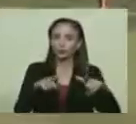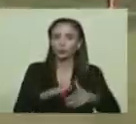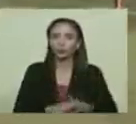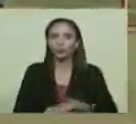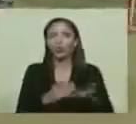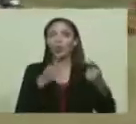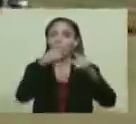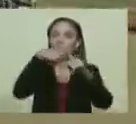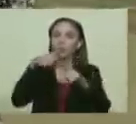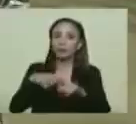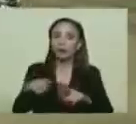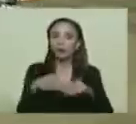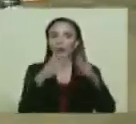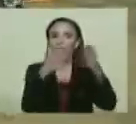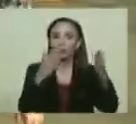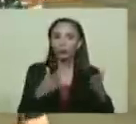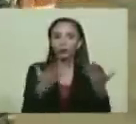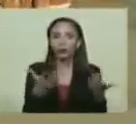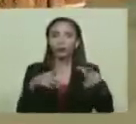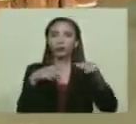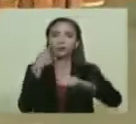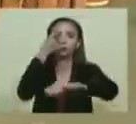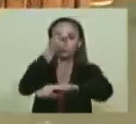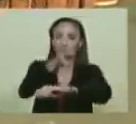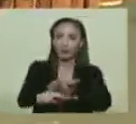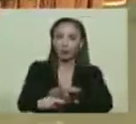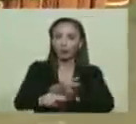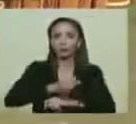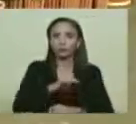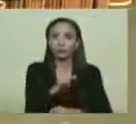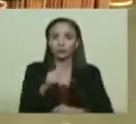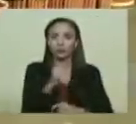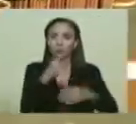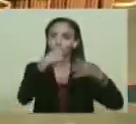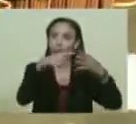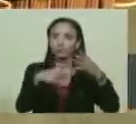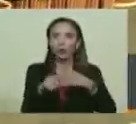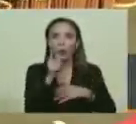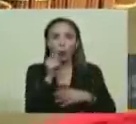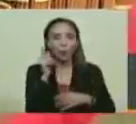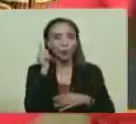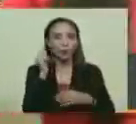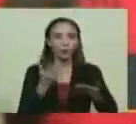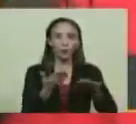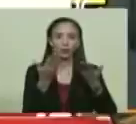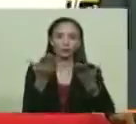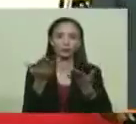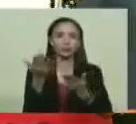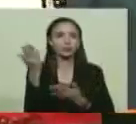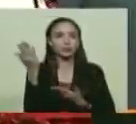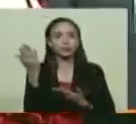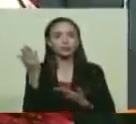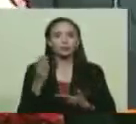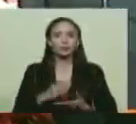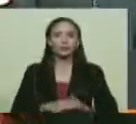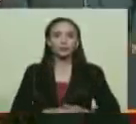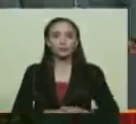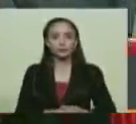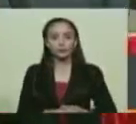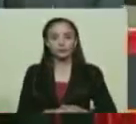Huigén, Gabriel Enrique Rodríguez Fueymayor, Robert José Rondón Lugo, David Antonio Sánchez